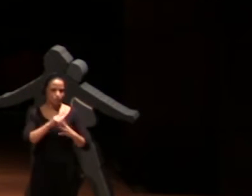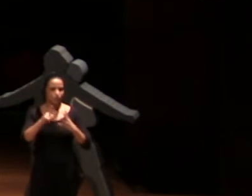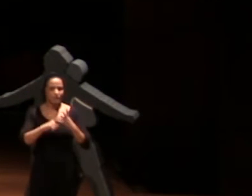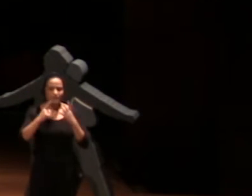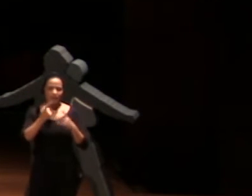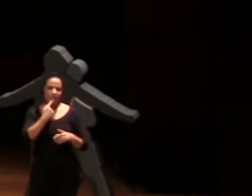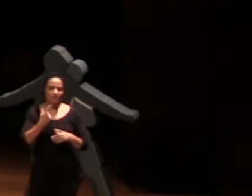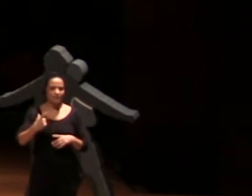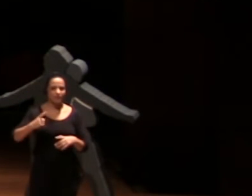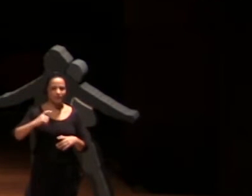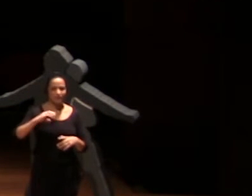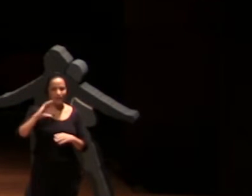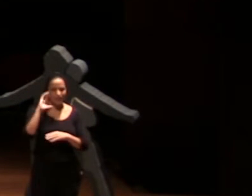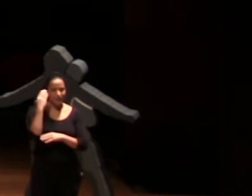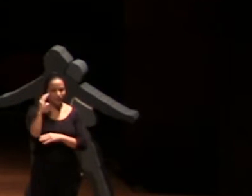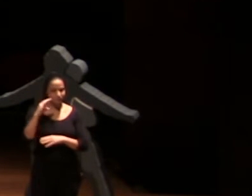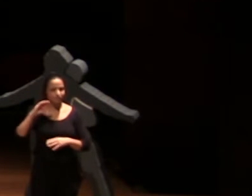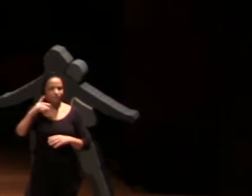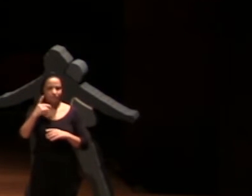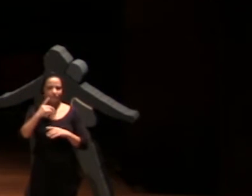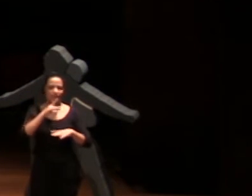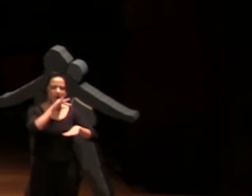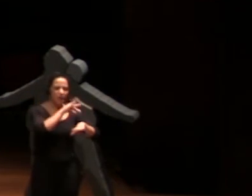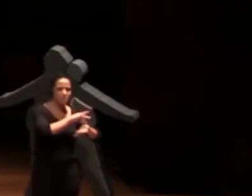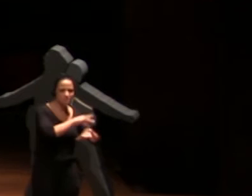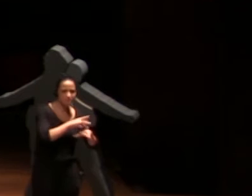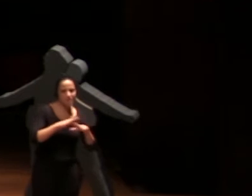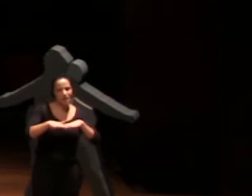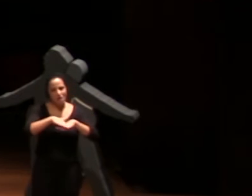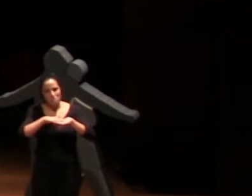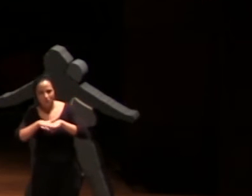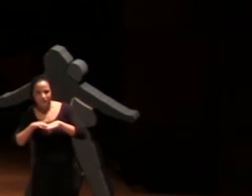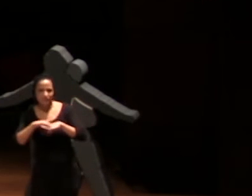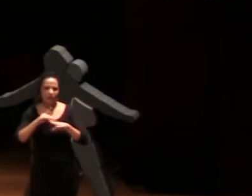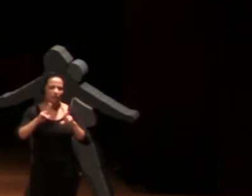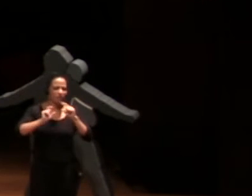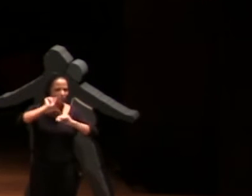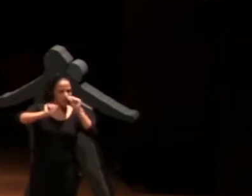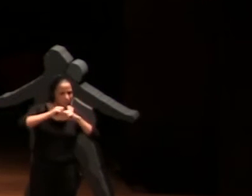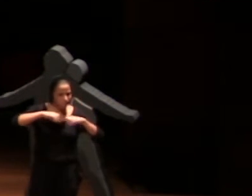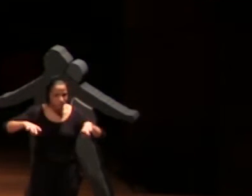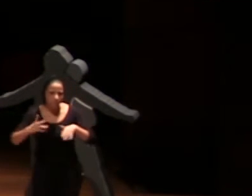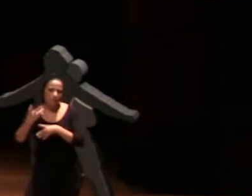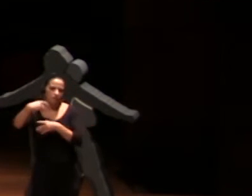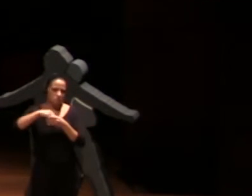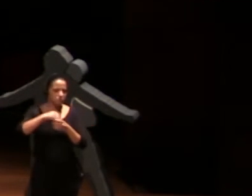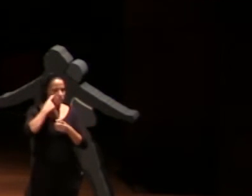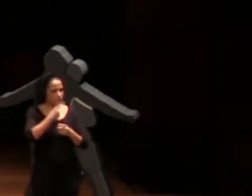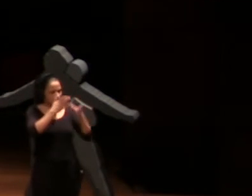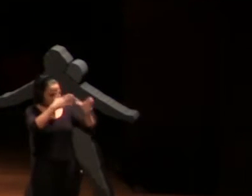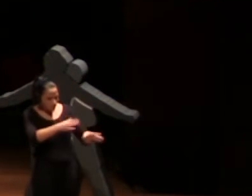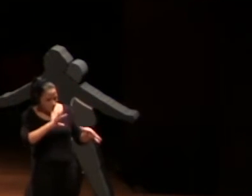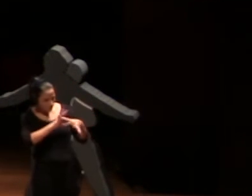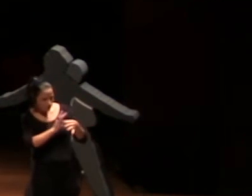evidencia científica, como no, que incluye las inferencias de la medicina básica y sobre todo de la epidemiología, y que también está centrada en el paciente,